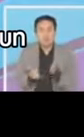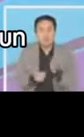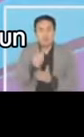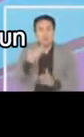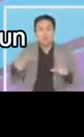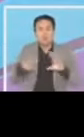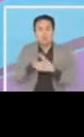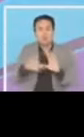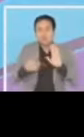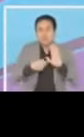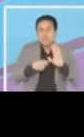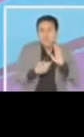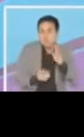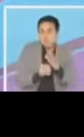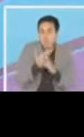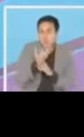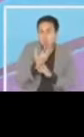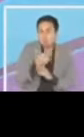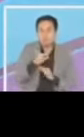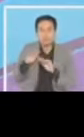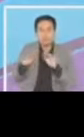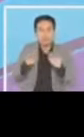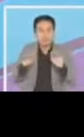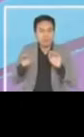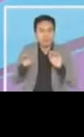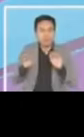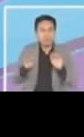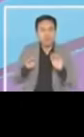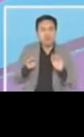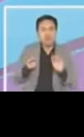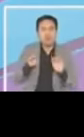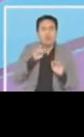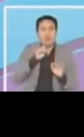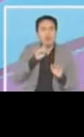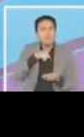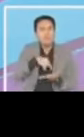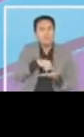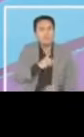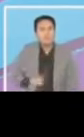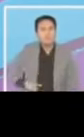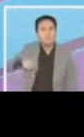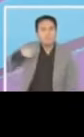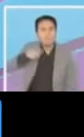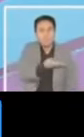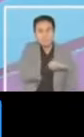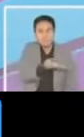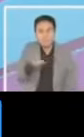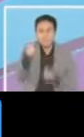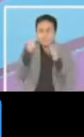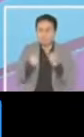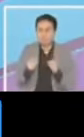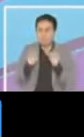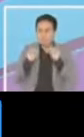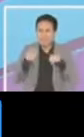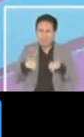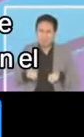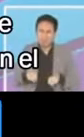pacto fiscal. Y hago un llamado a los parlamentarios a que podamos